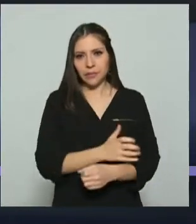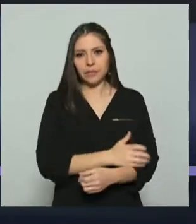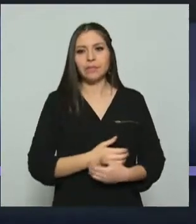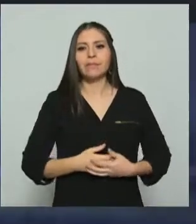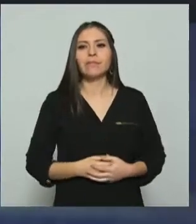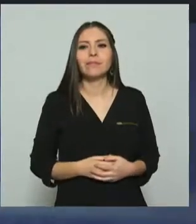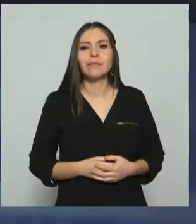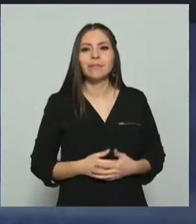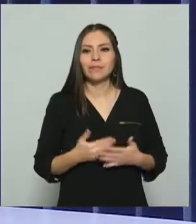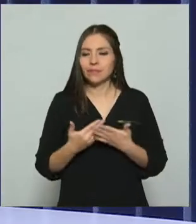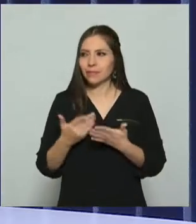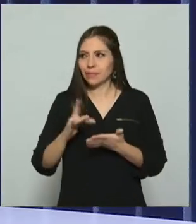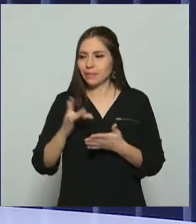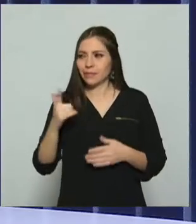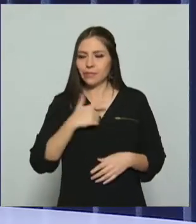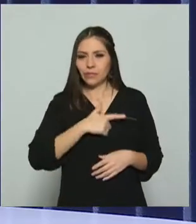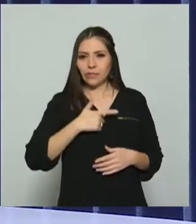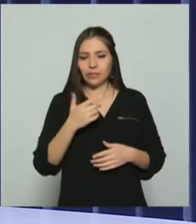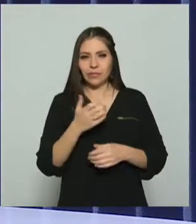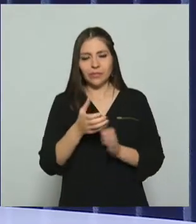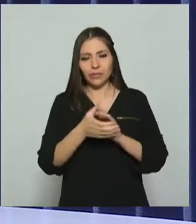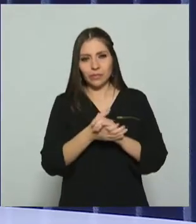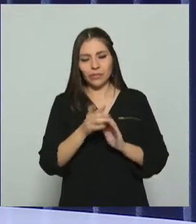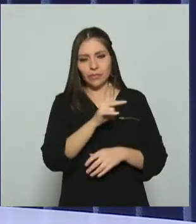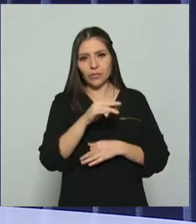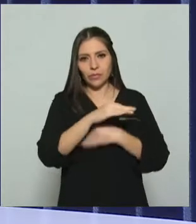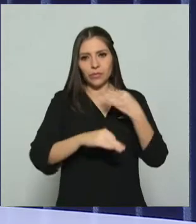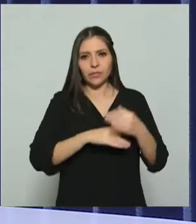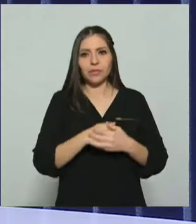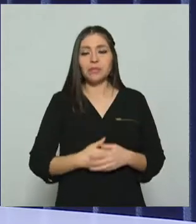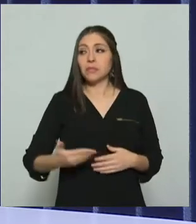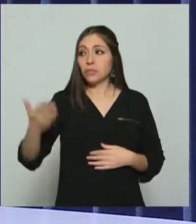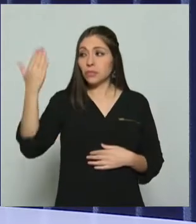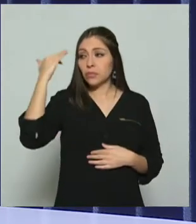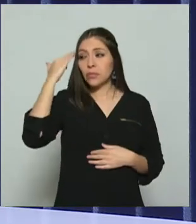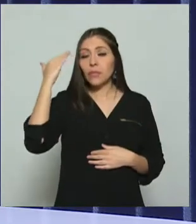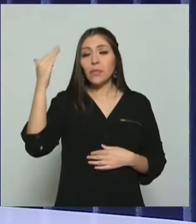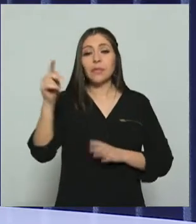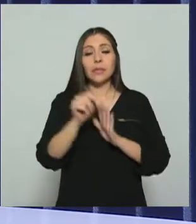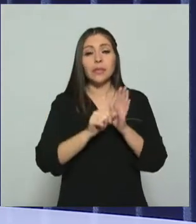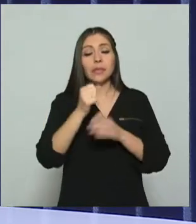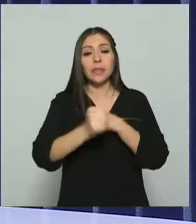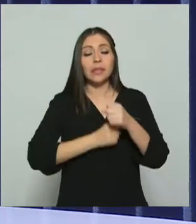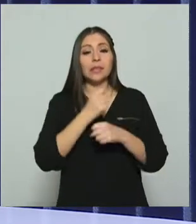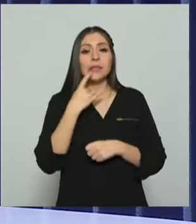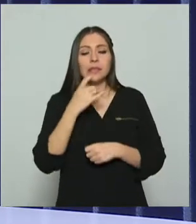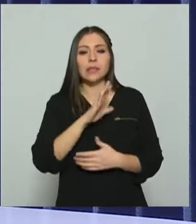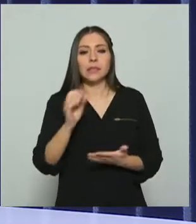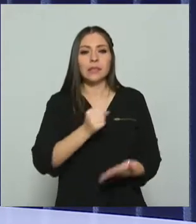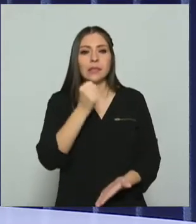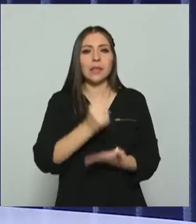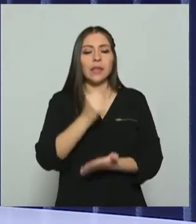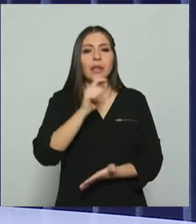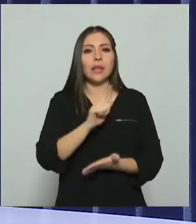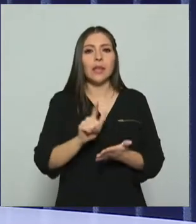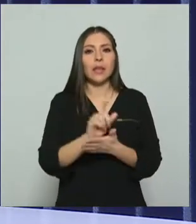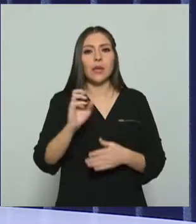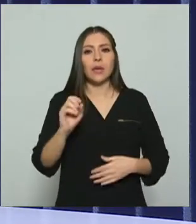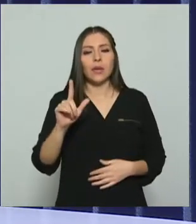auditorio. Bueno, pues ya se aprobó la Ley Olimpia después de muchos meses y años de lucha, no nada más en la capital del país, sino a